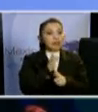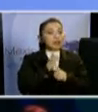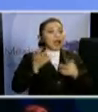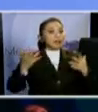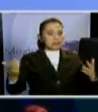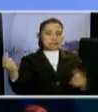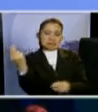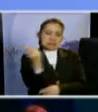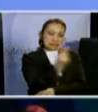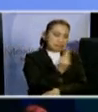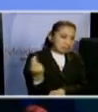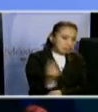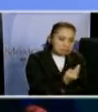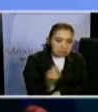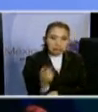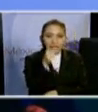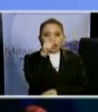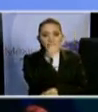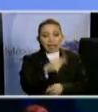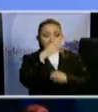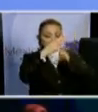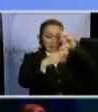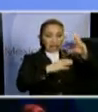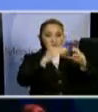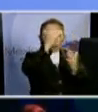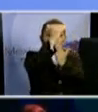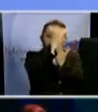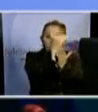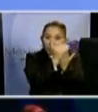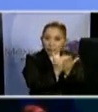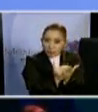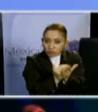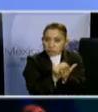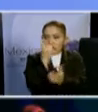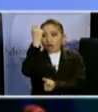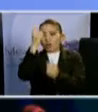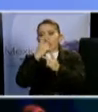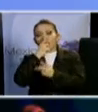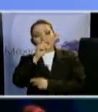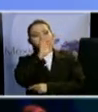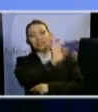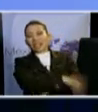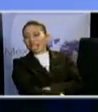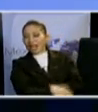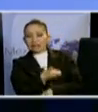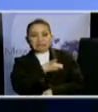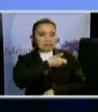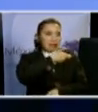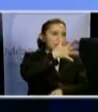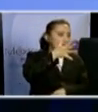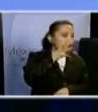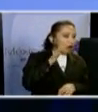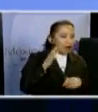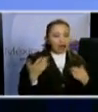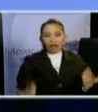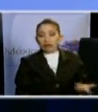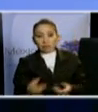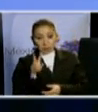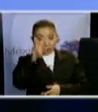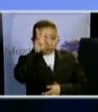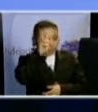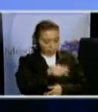que hacer urgentemente es mitigar las emisiones de gases invernadero. Algunos les dirán que esto es muy caro, pero en